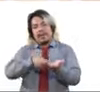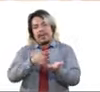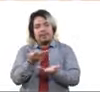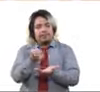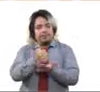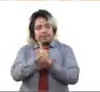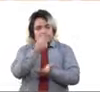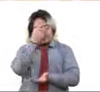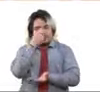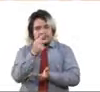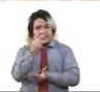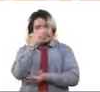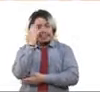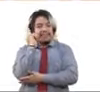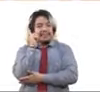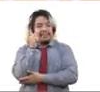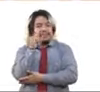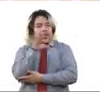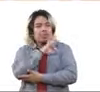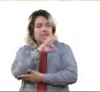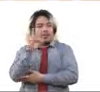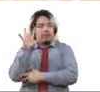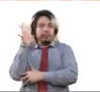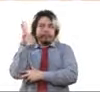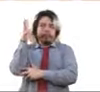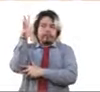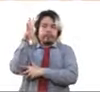esto ir avanzando en una estructura pues mucho más definida que nos permita seguir operando como